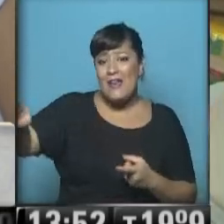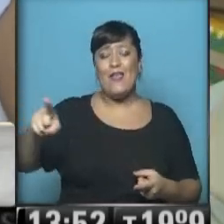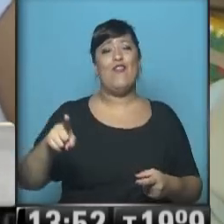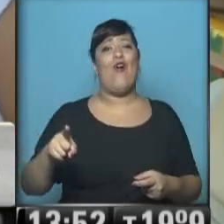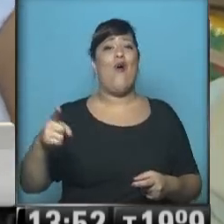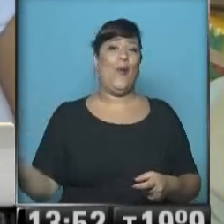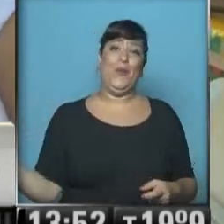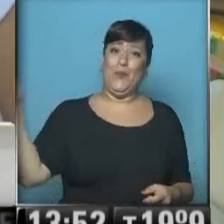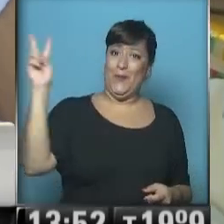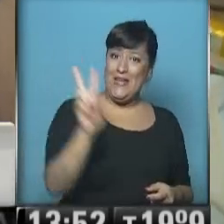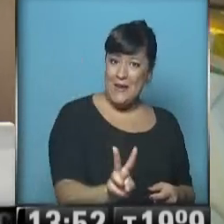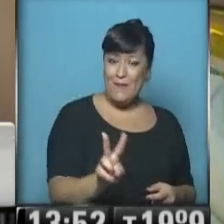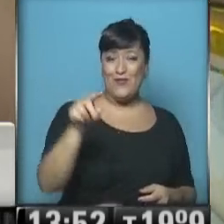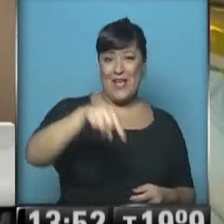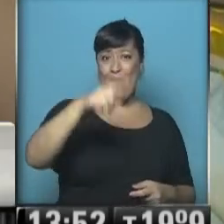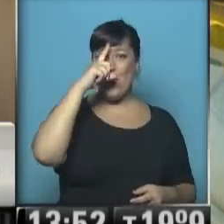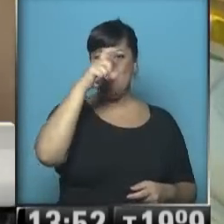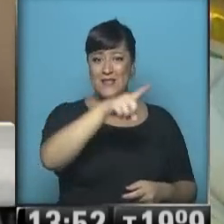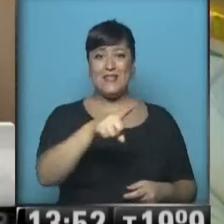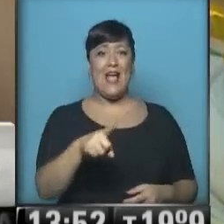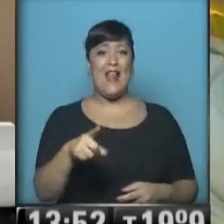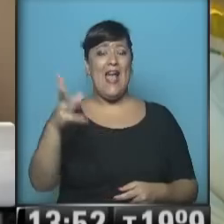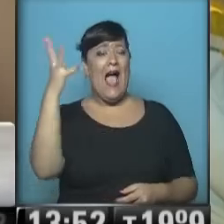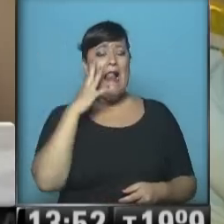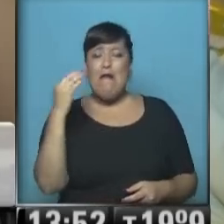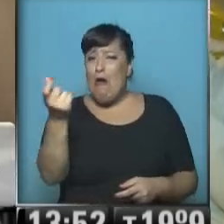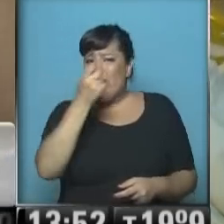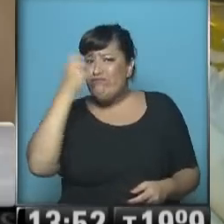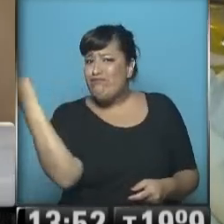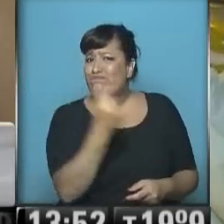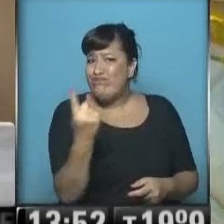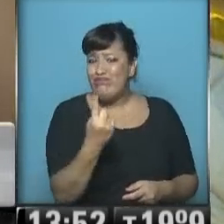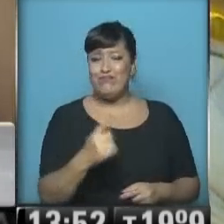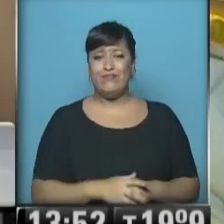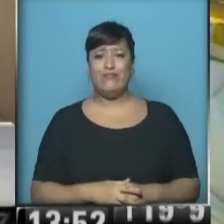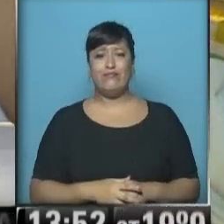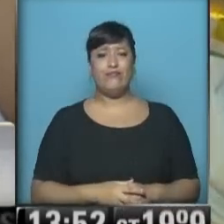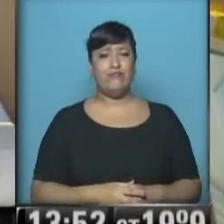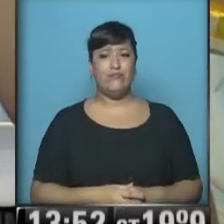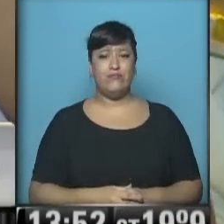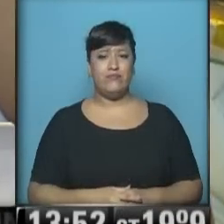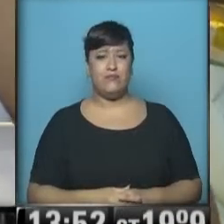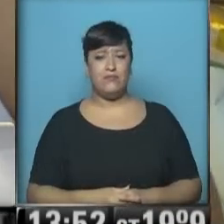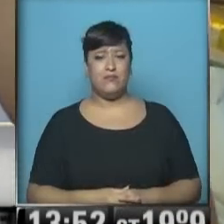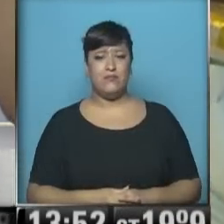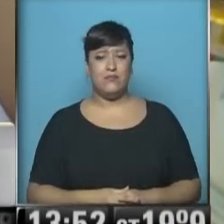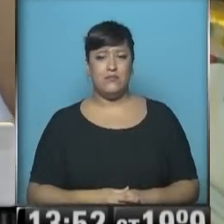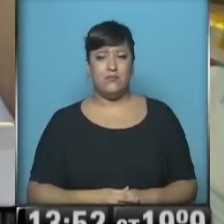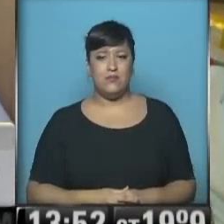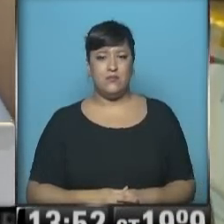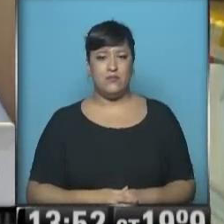después vinimos. Fue algo rapidísimo. Ni siquiera me supieron en... No.